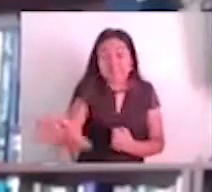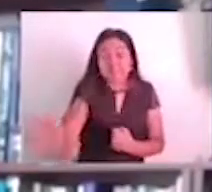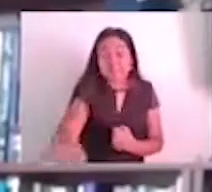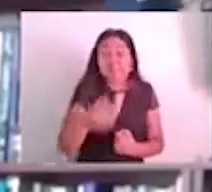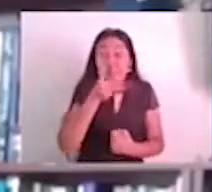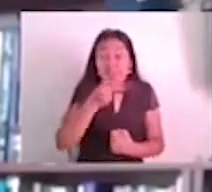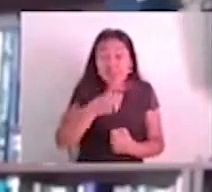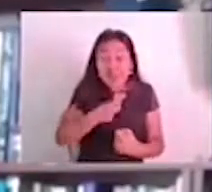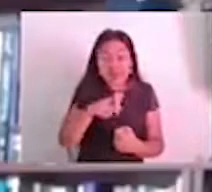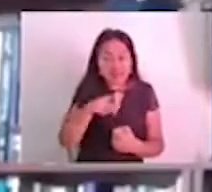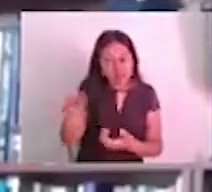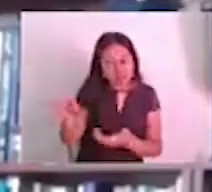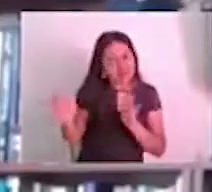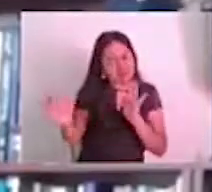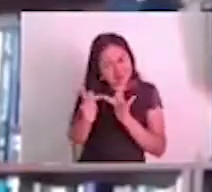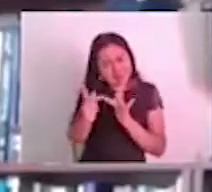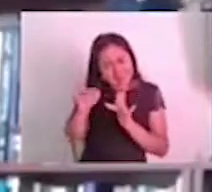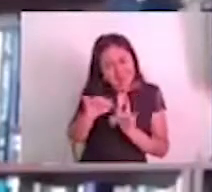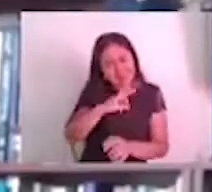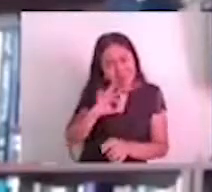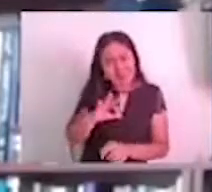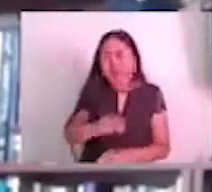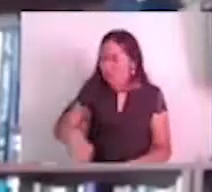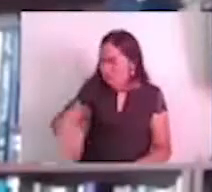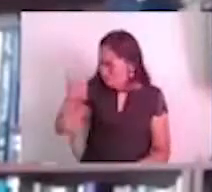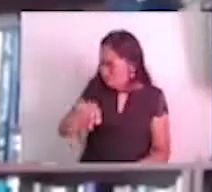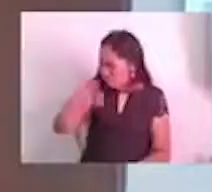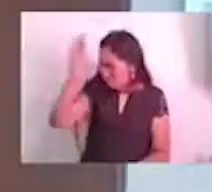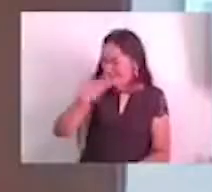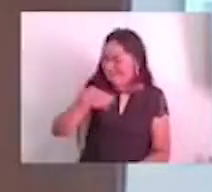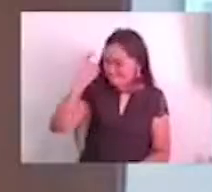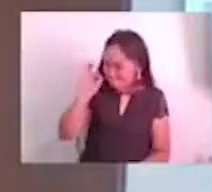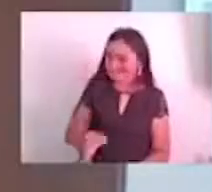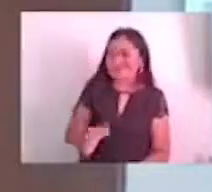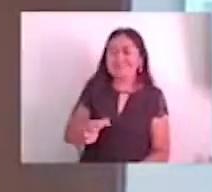entras, entro. Más puesto que un calcetín.